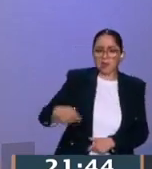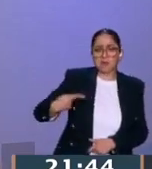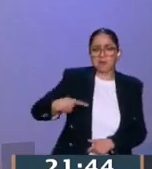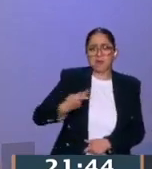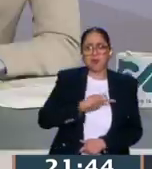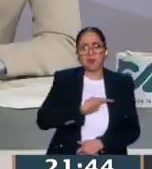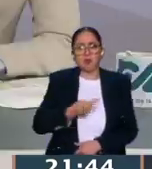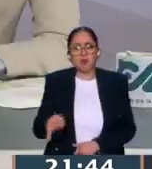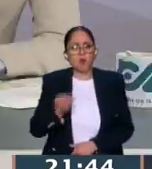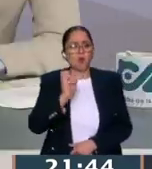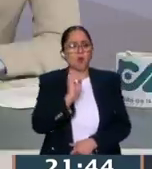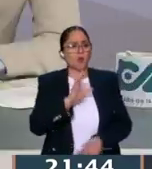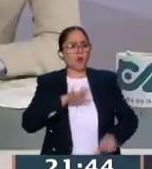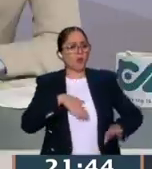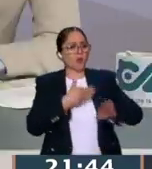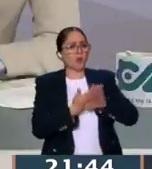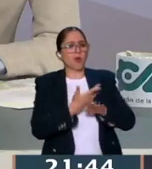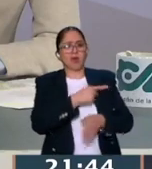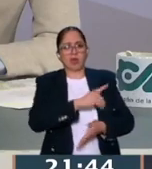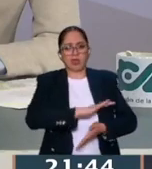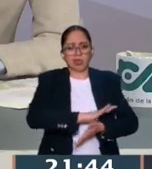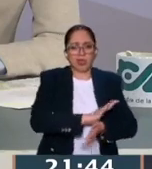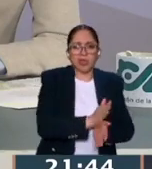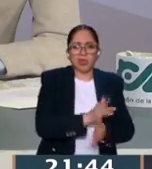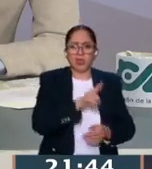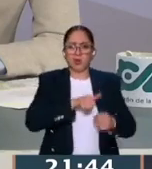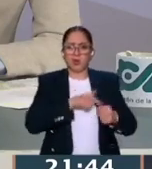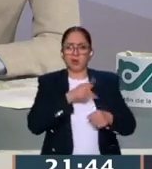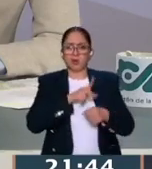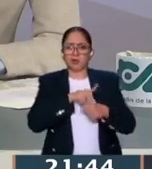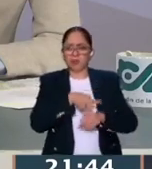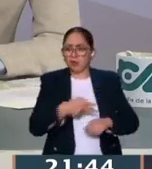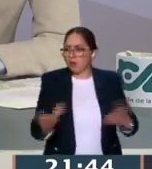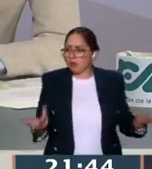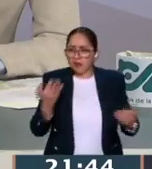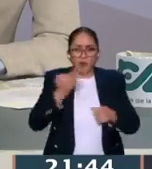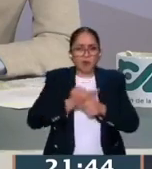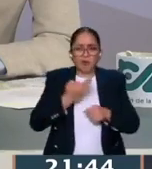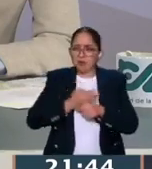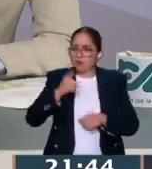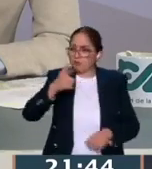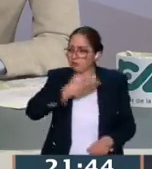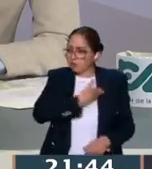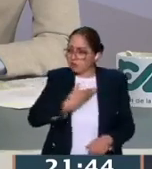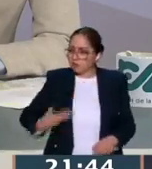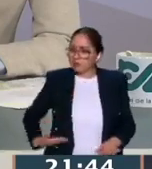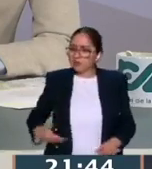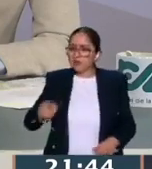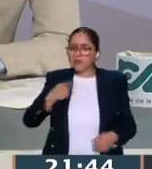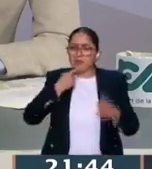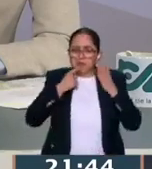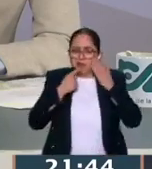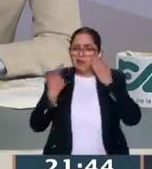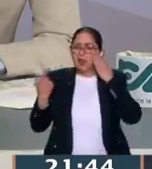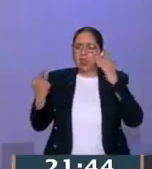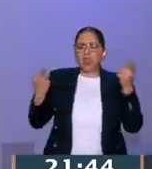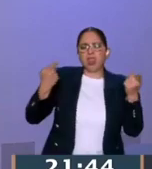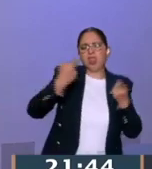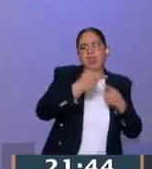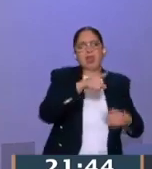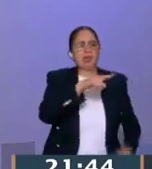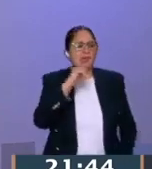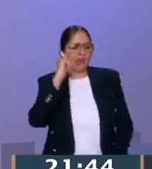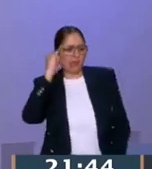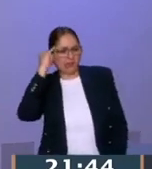los simpatizantes de la Cuarta Transformación y del presidente Andrés Manuel López Obrador. Se escucha mucho indios,